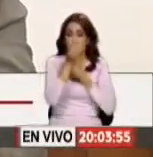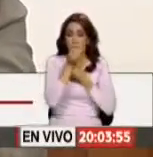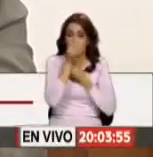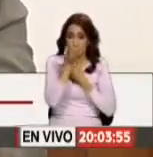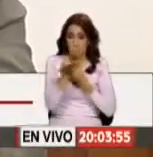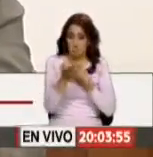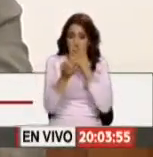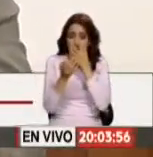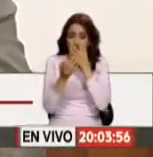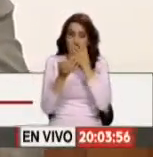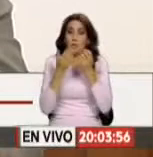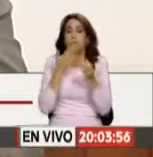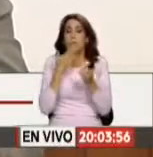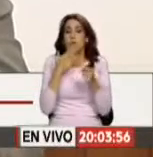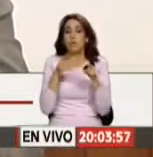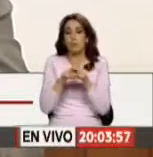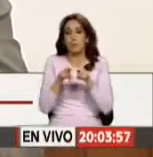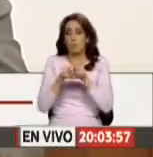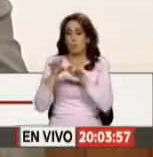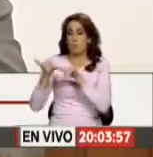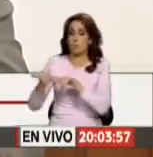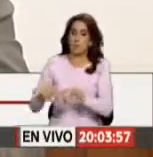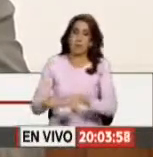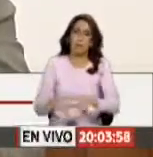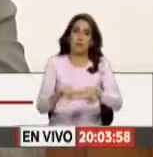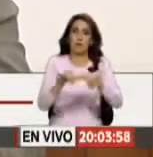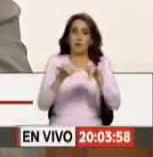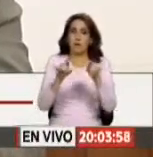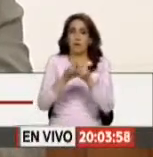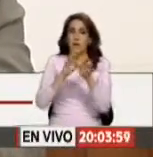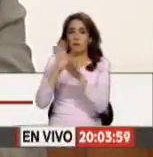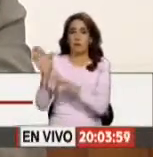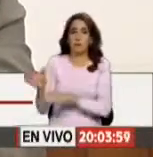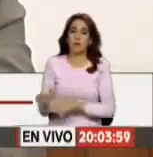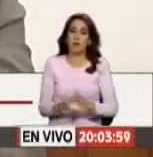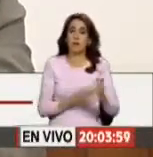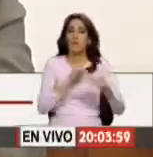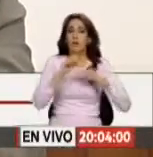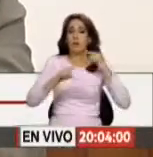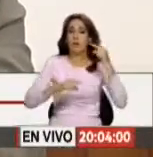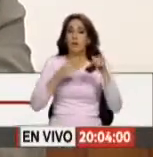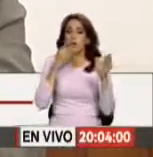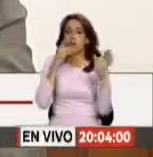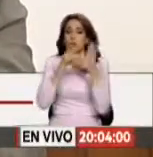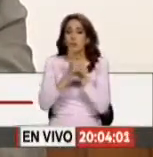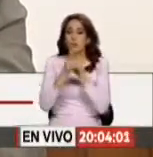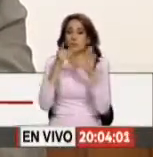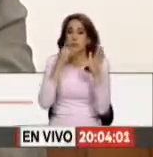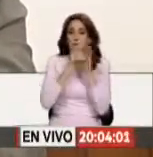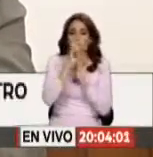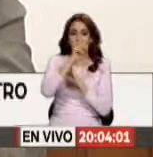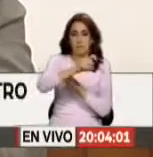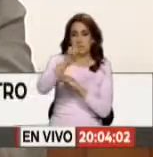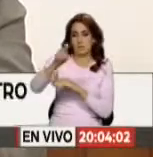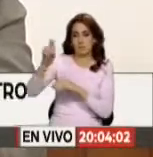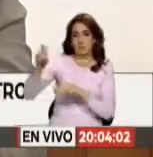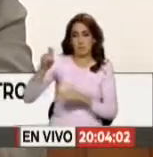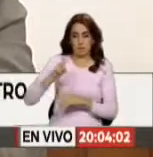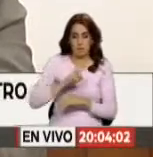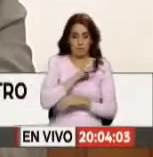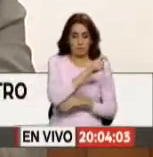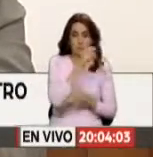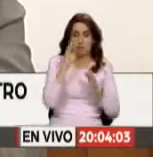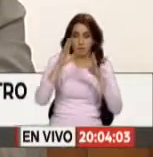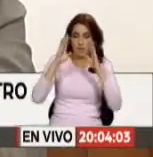les da la información, es como sucede. Así que la información que sea demandada es lo que se necesita